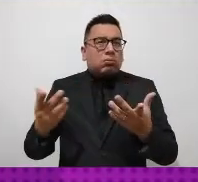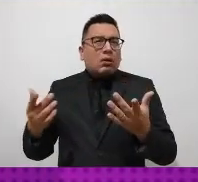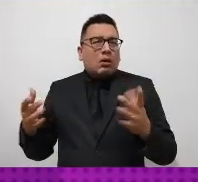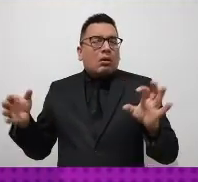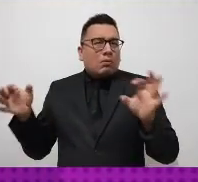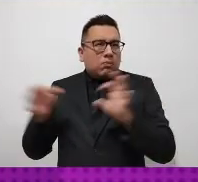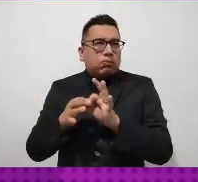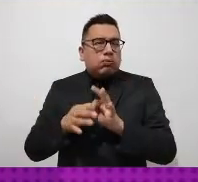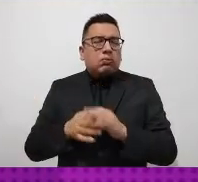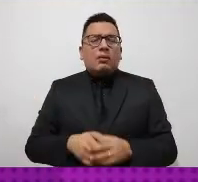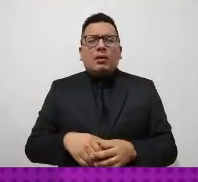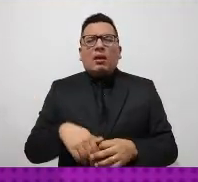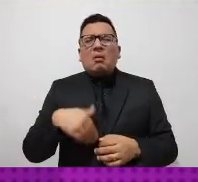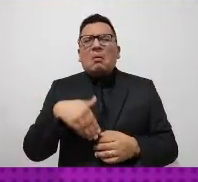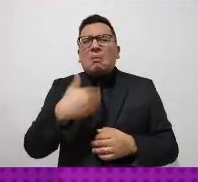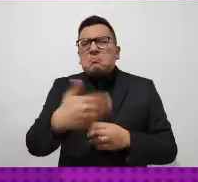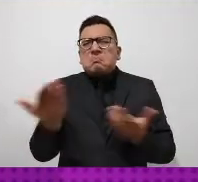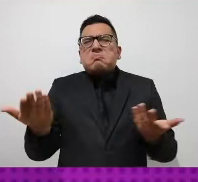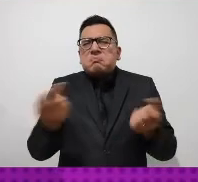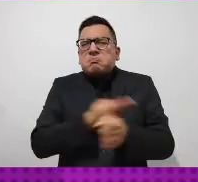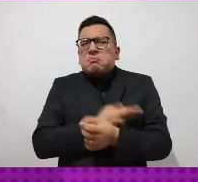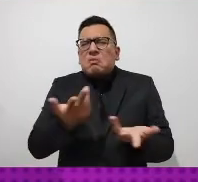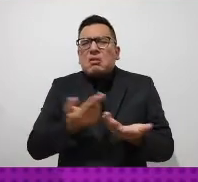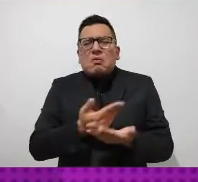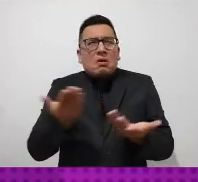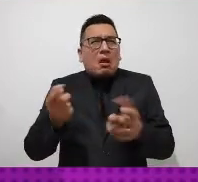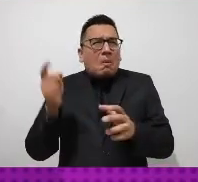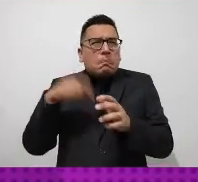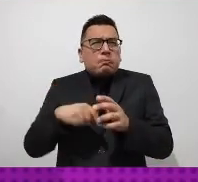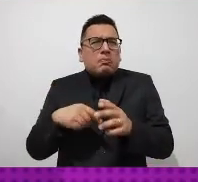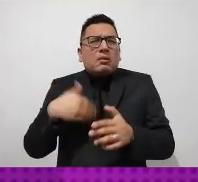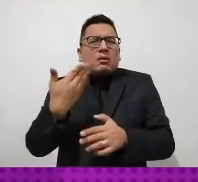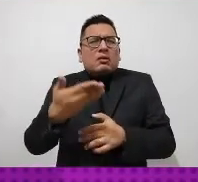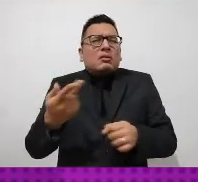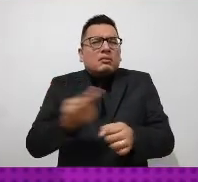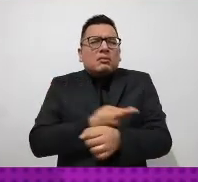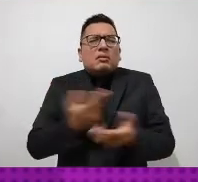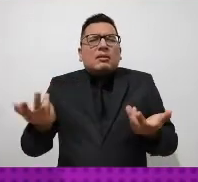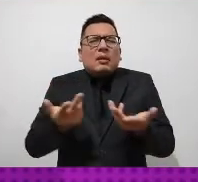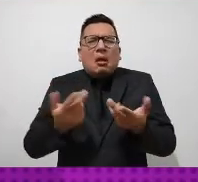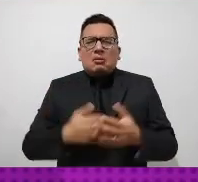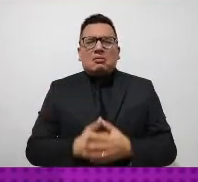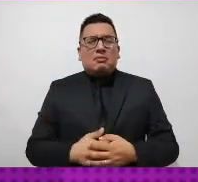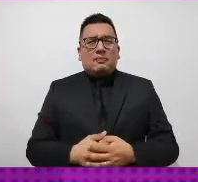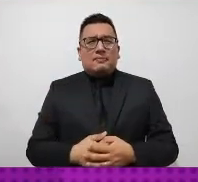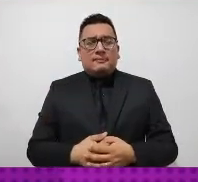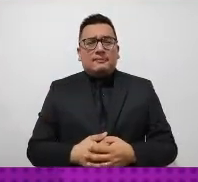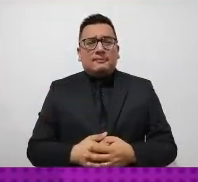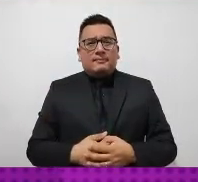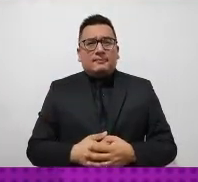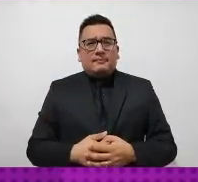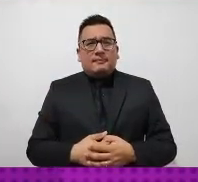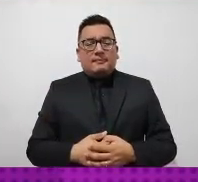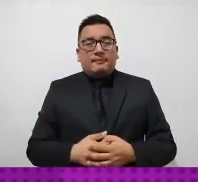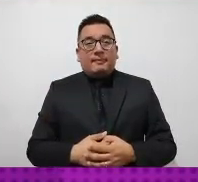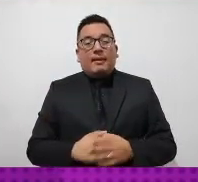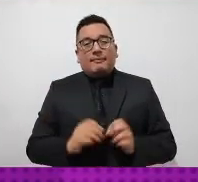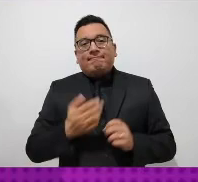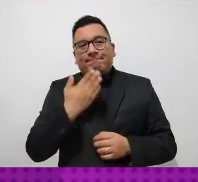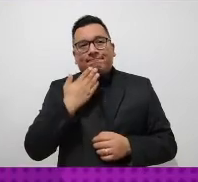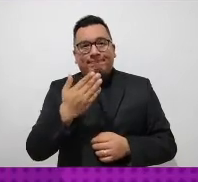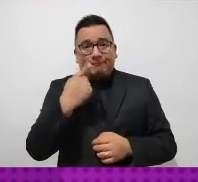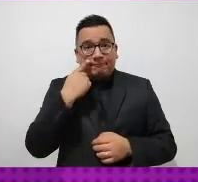¿en qué consiste esta red? Es decir, ¿qué van a hacer o qué se va a hacer en conjunto, en equipo con todas estas mujeres?